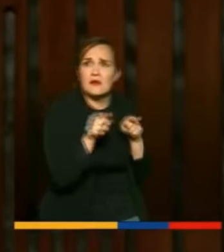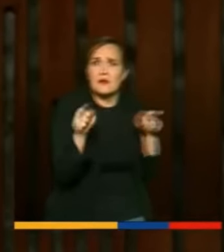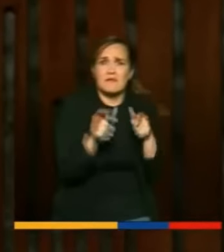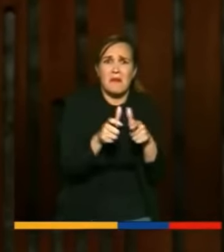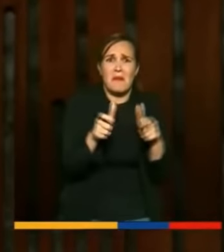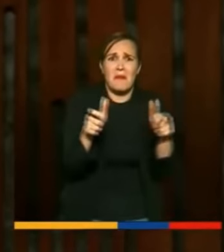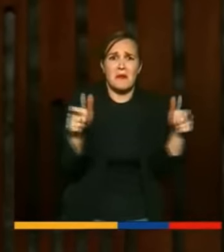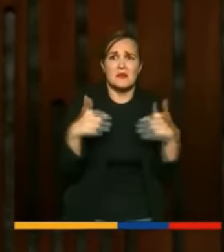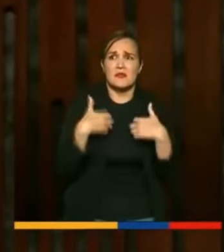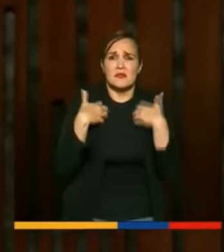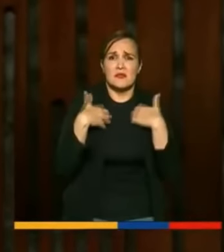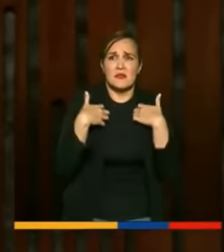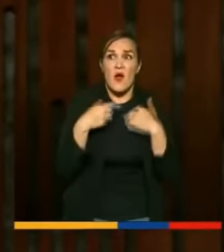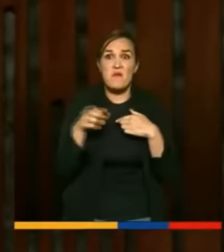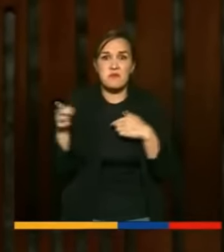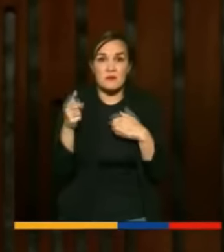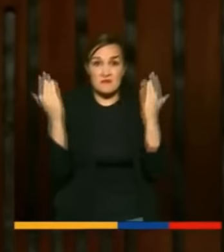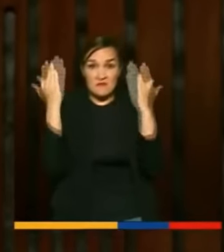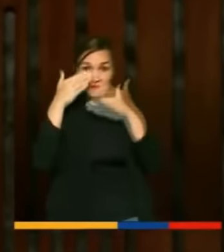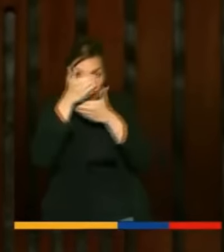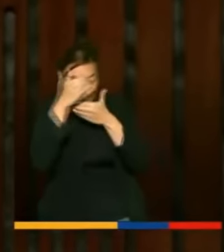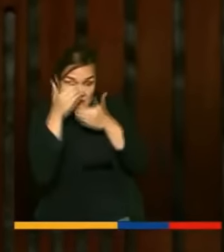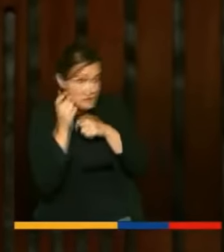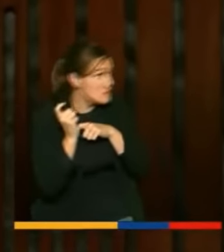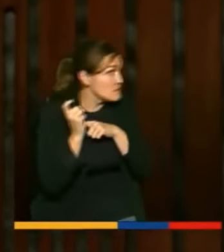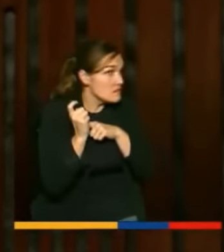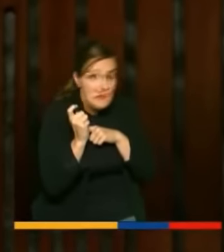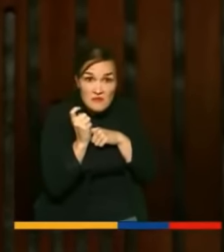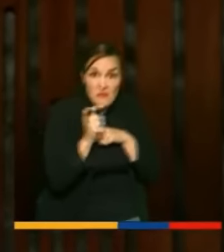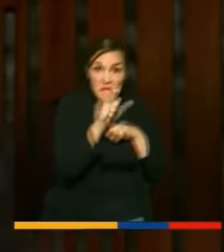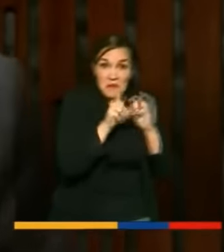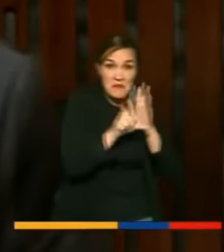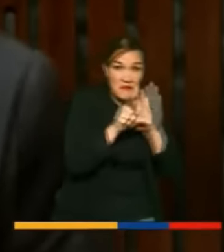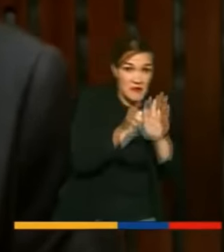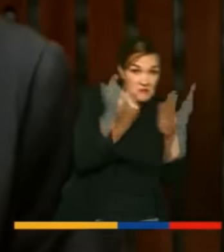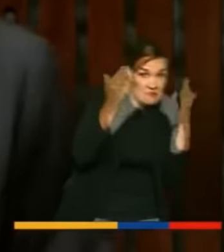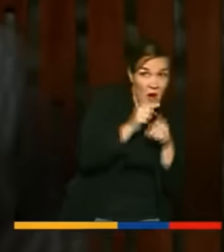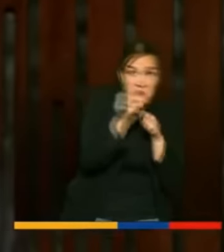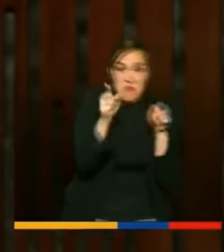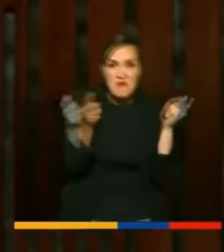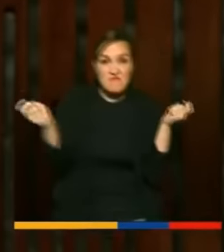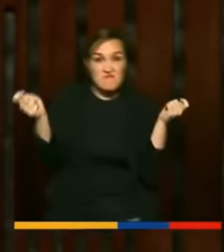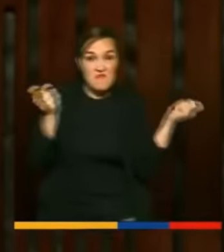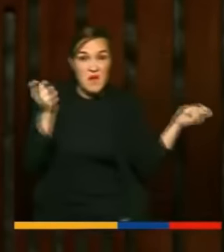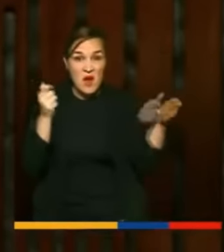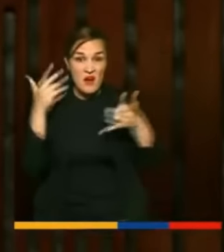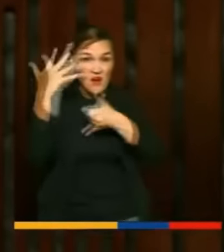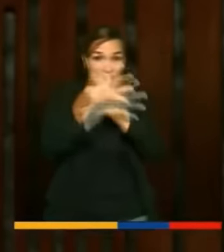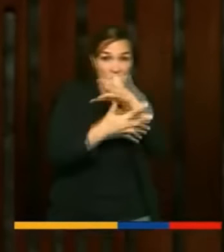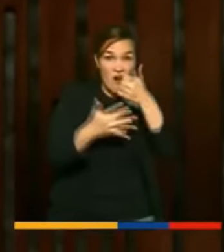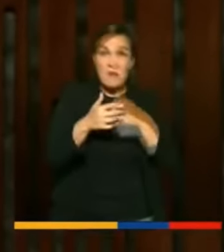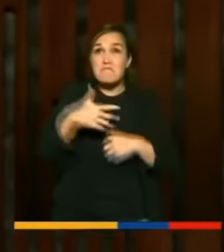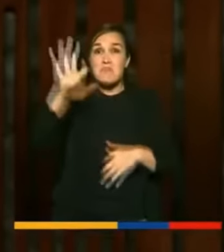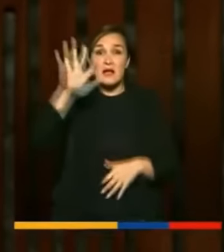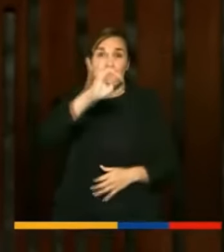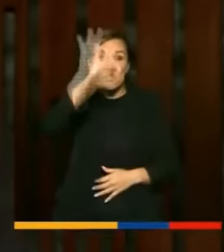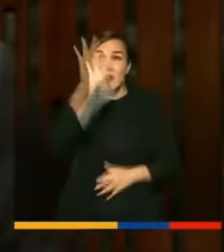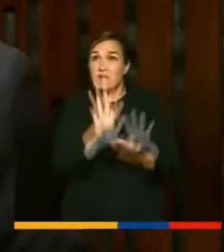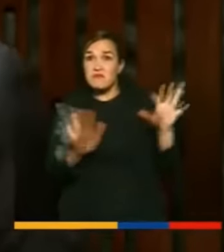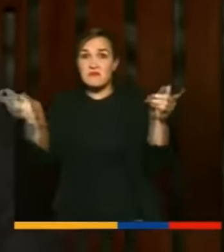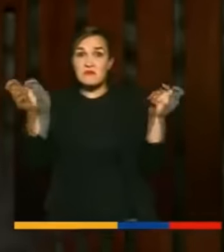Hoy, las guerrillas y los criminales gobiernan 1/3 del país. Y eso es lo que no le perdonan al presidente